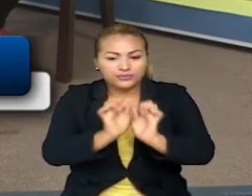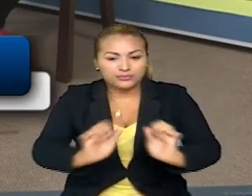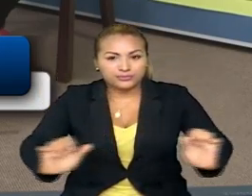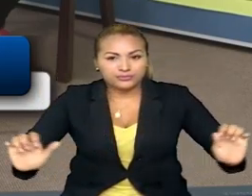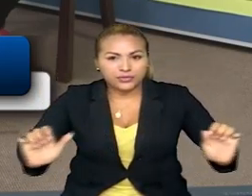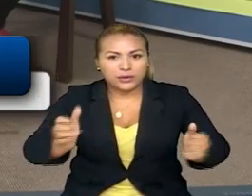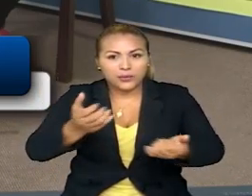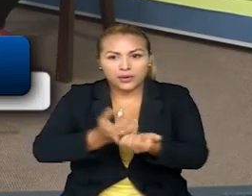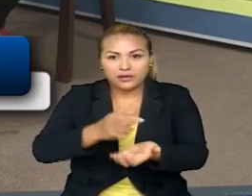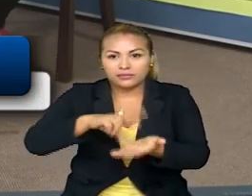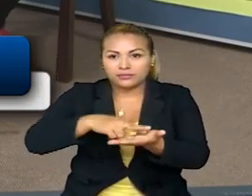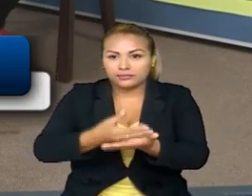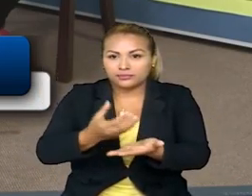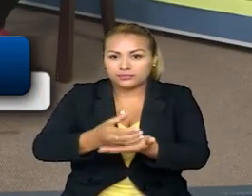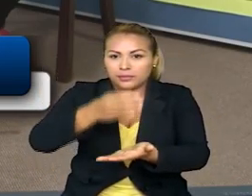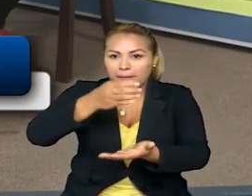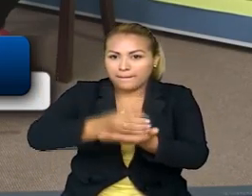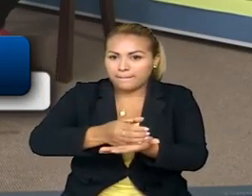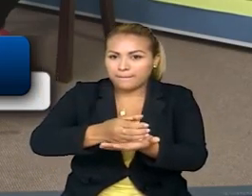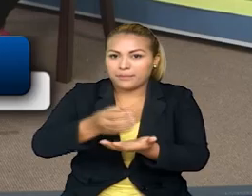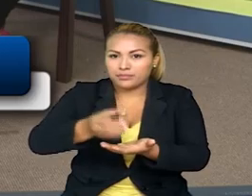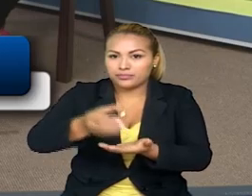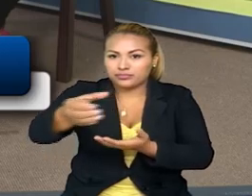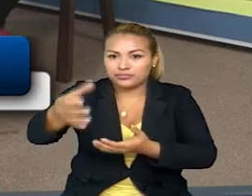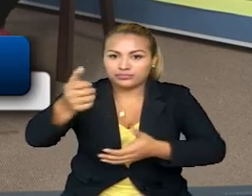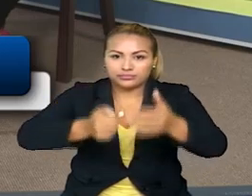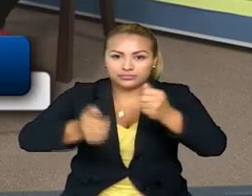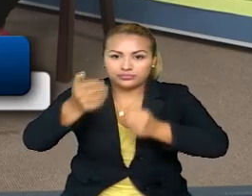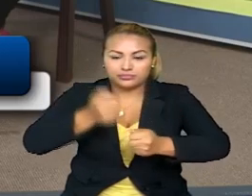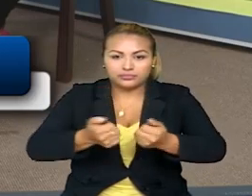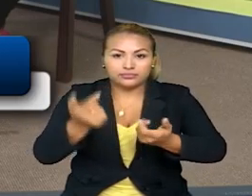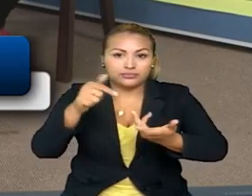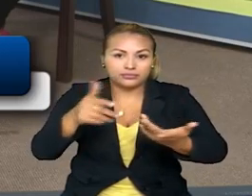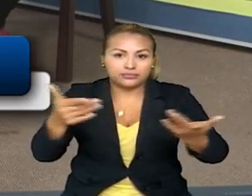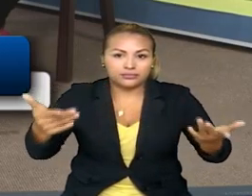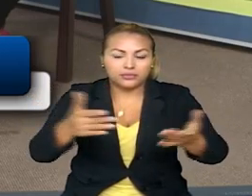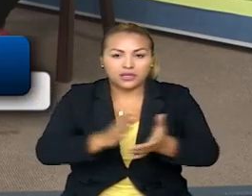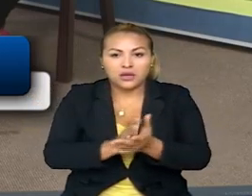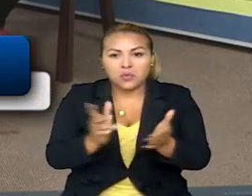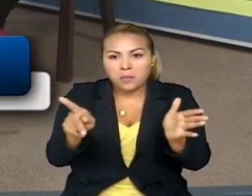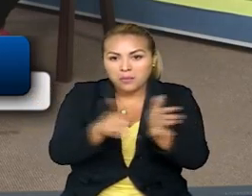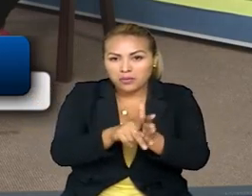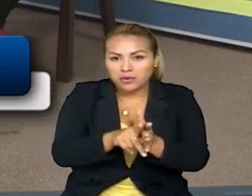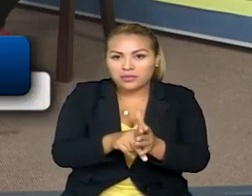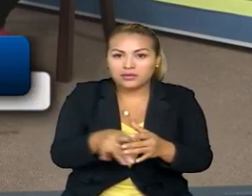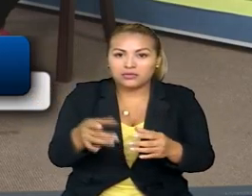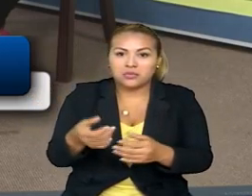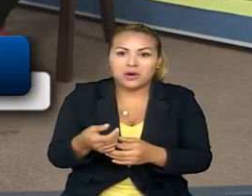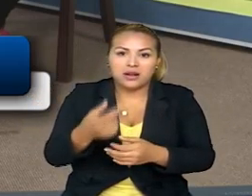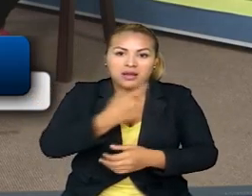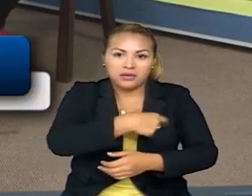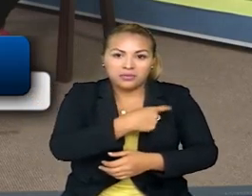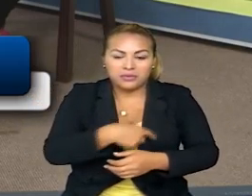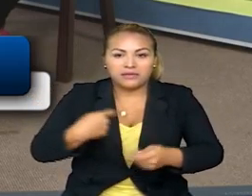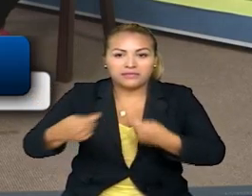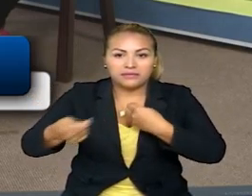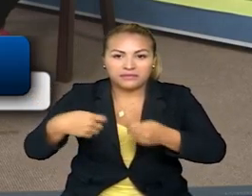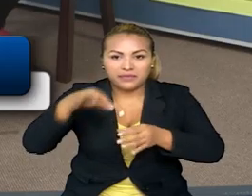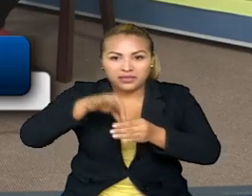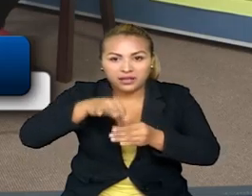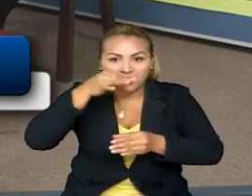vaso de leche y dónde estamos empezando a prohibir que en la escuela vendan meneíto vendan tortillitas